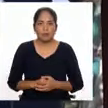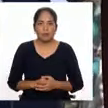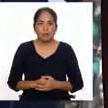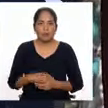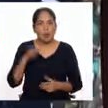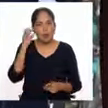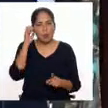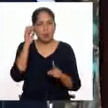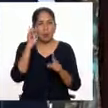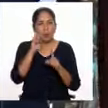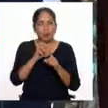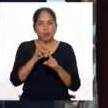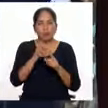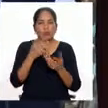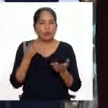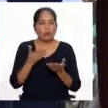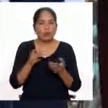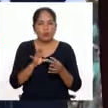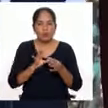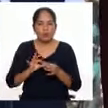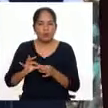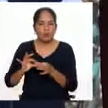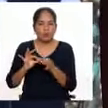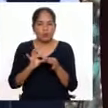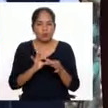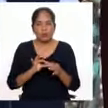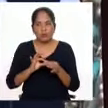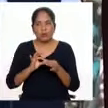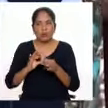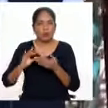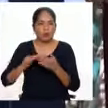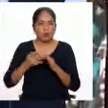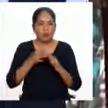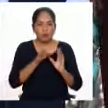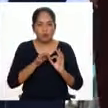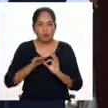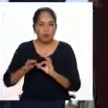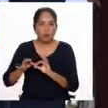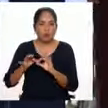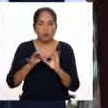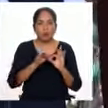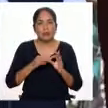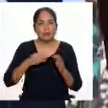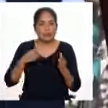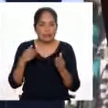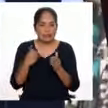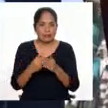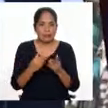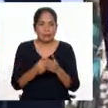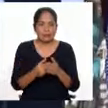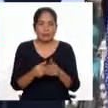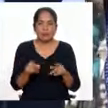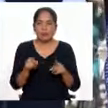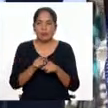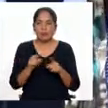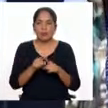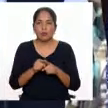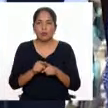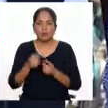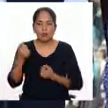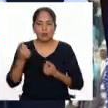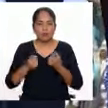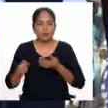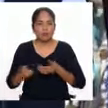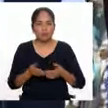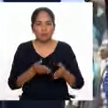propósito de unir los pueblos, hacerlos más cercanos. En ese tramo de la